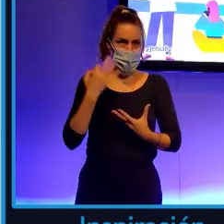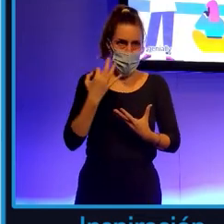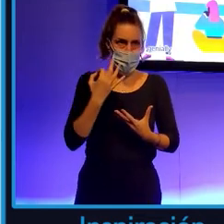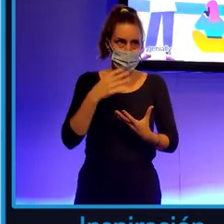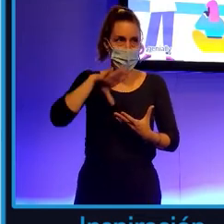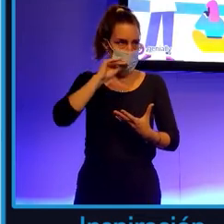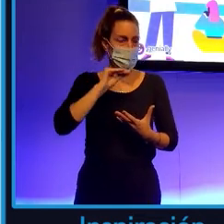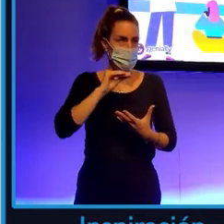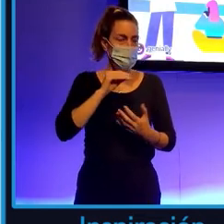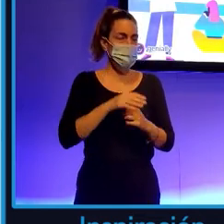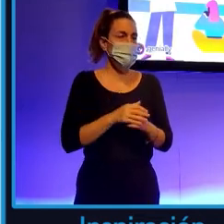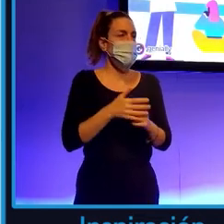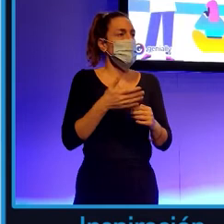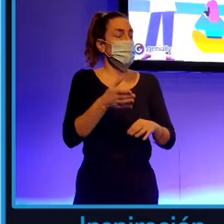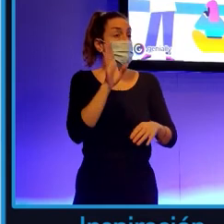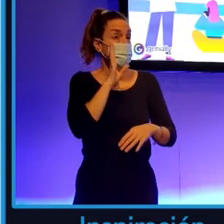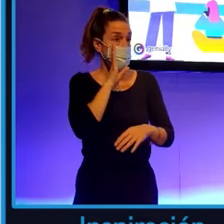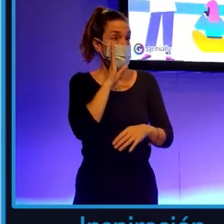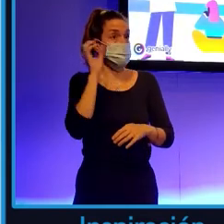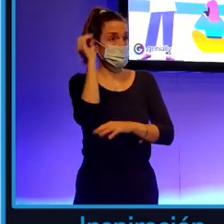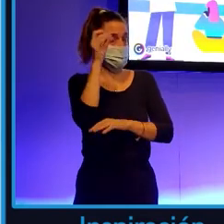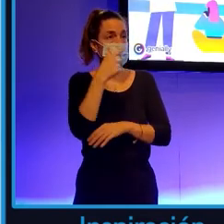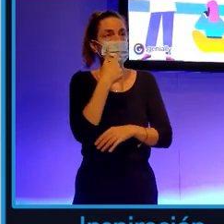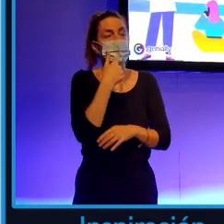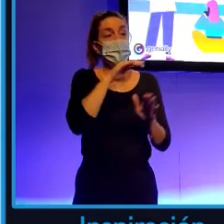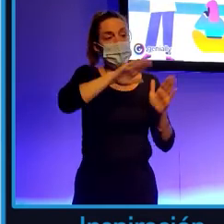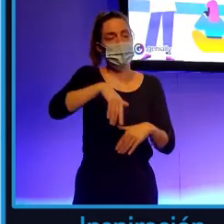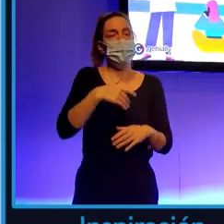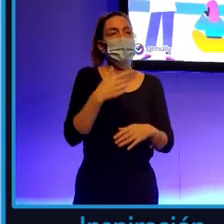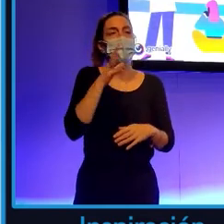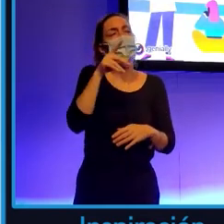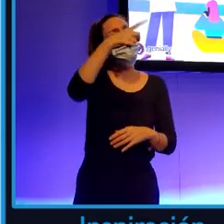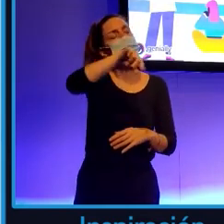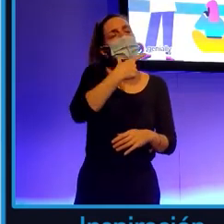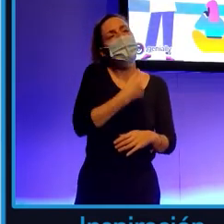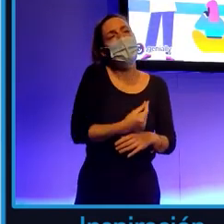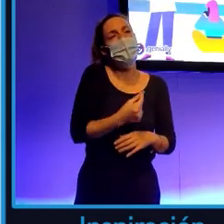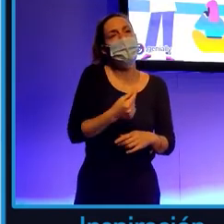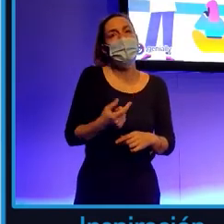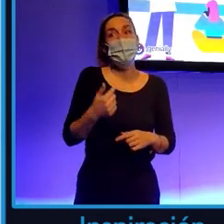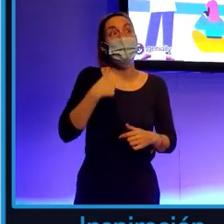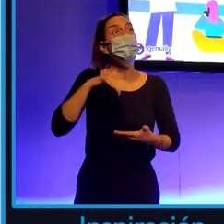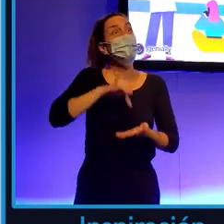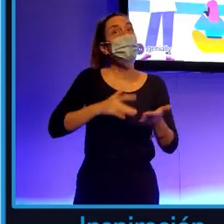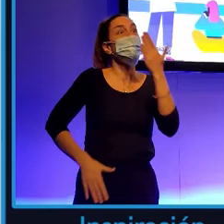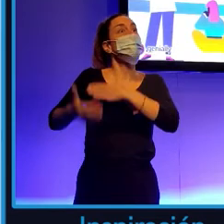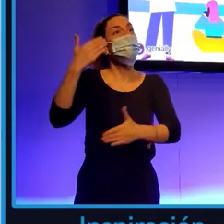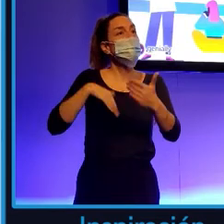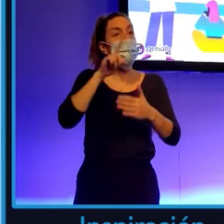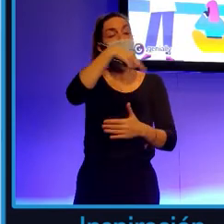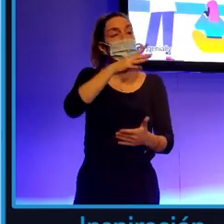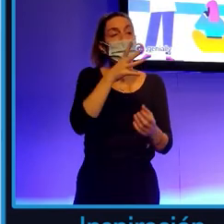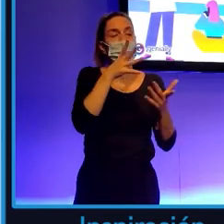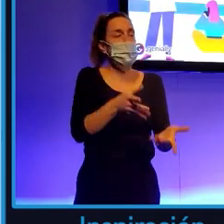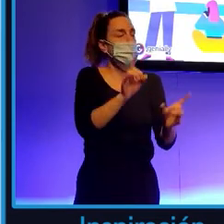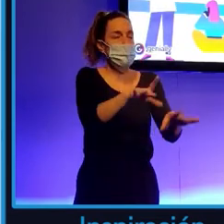al final de su charla les comentó es que ahora ustedes lo tienen más fácil o sea no les va a pasar lo que me pasó a mí que fueron a estudiar y que